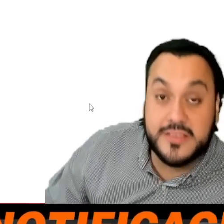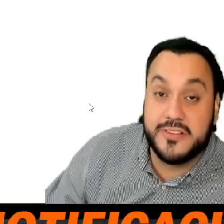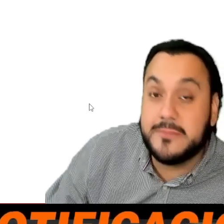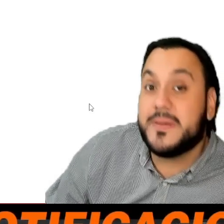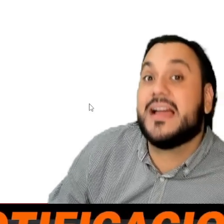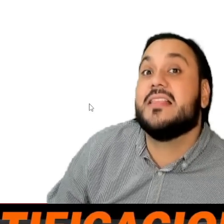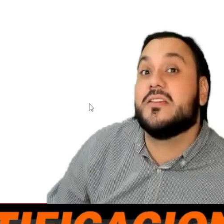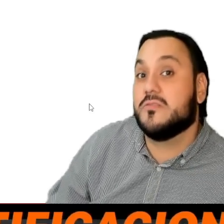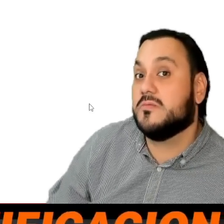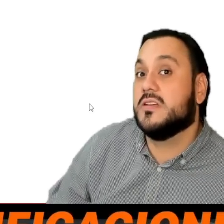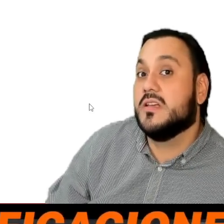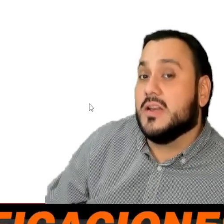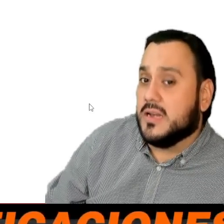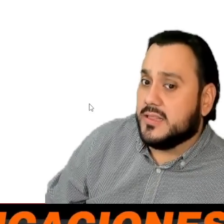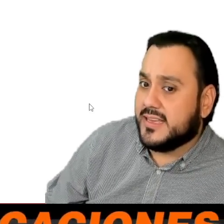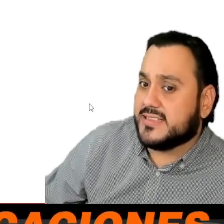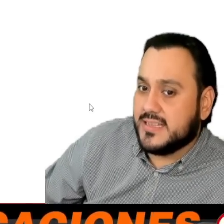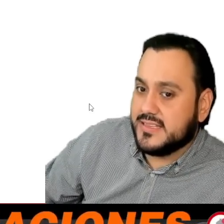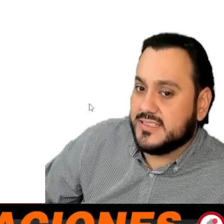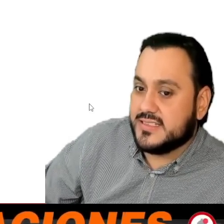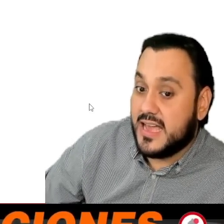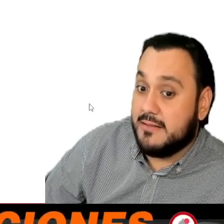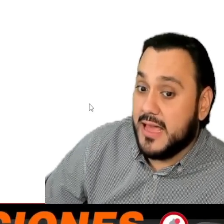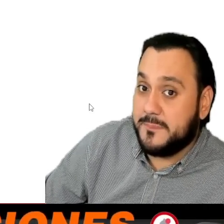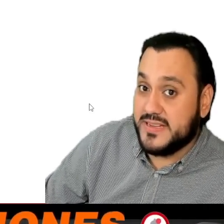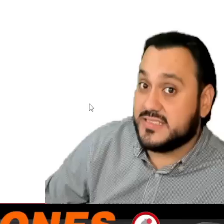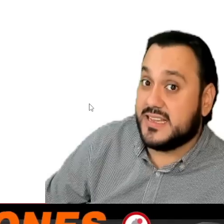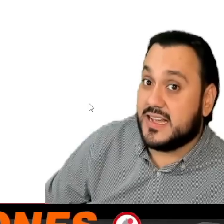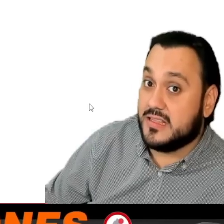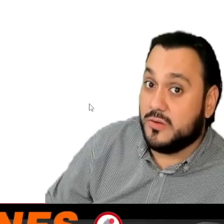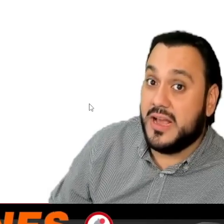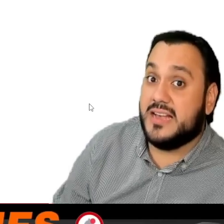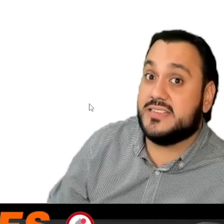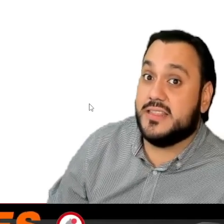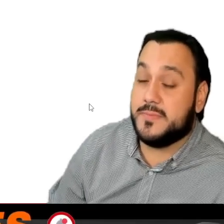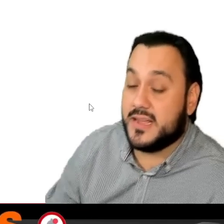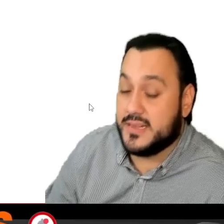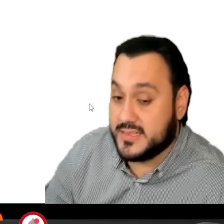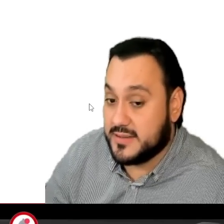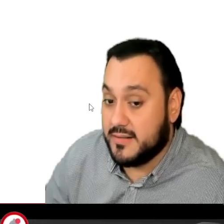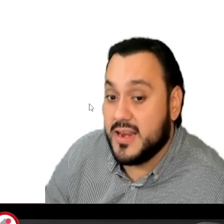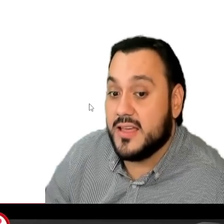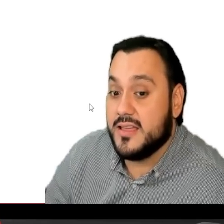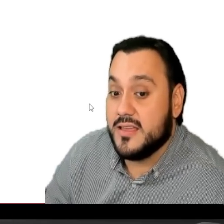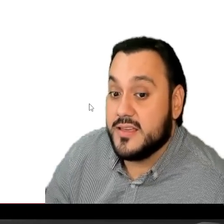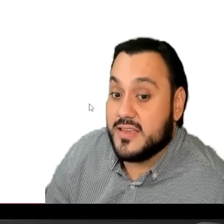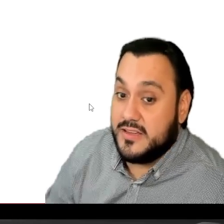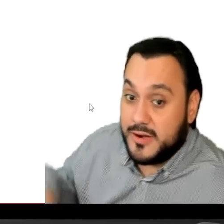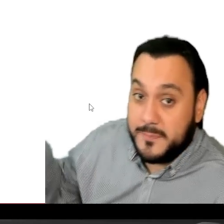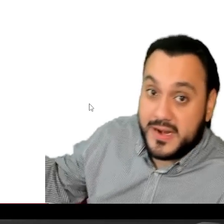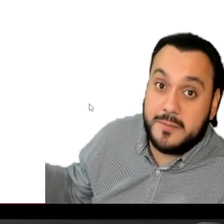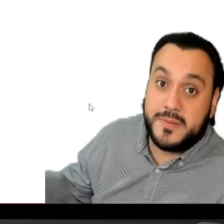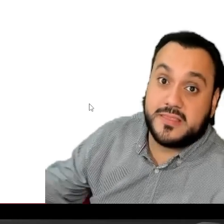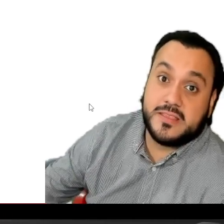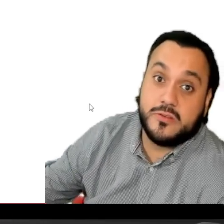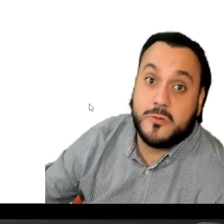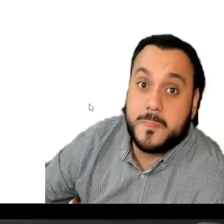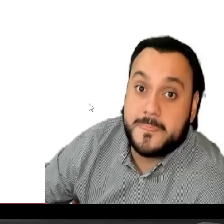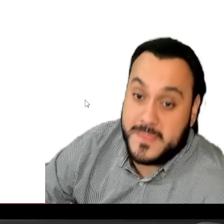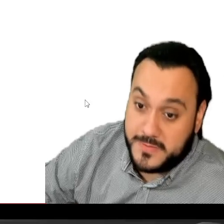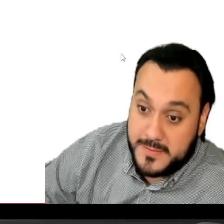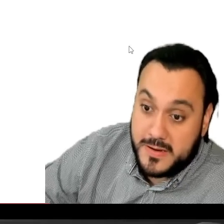presidente felipe calderón interesantes habla pestes de calderón hasta de margarita zavala y fue a parar el partido